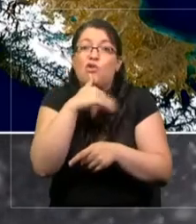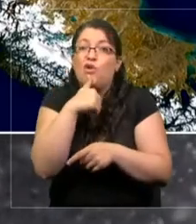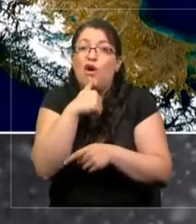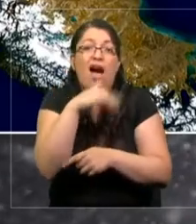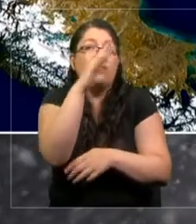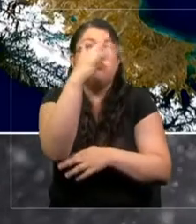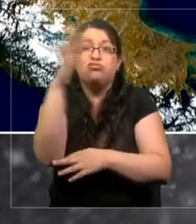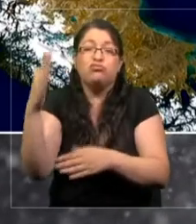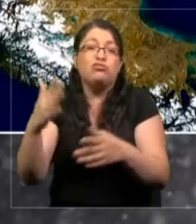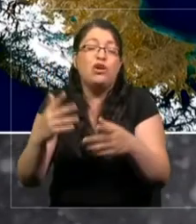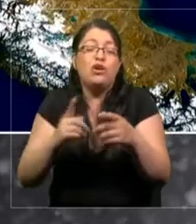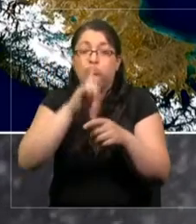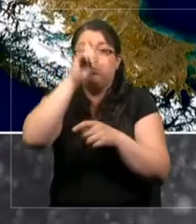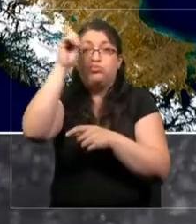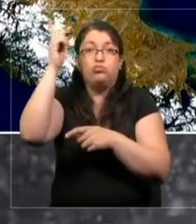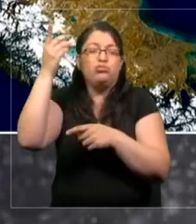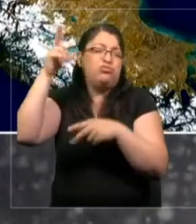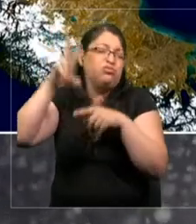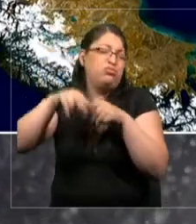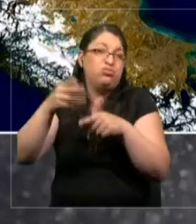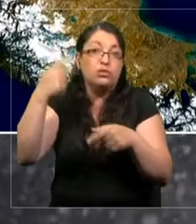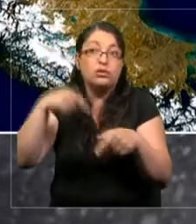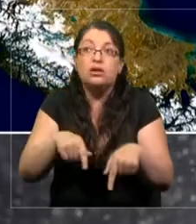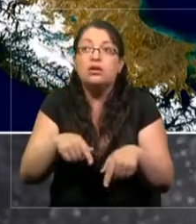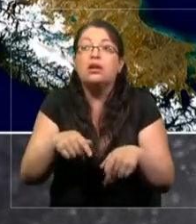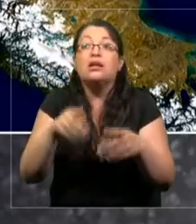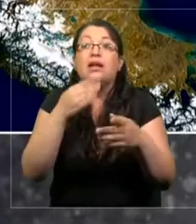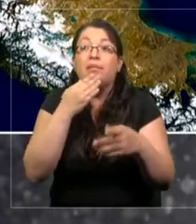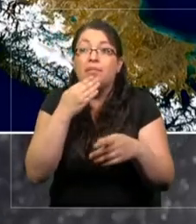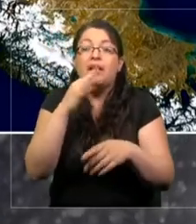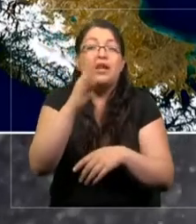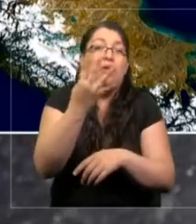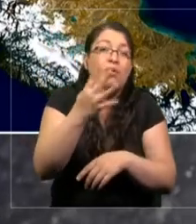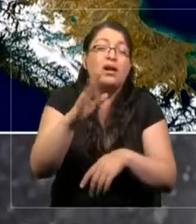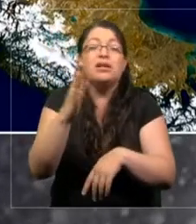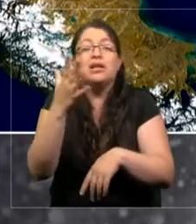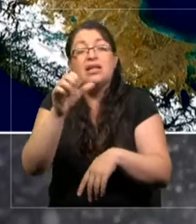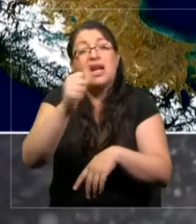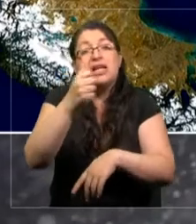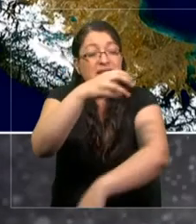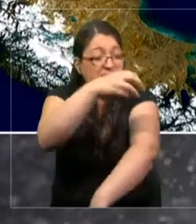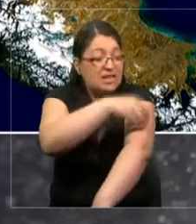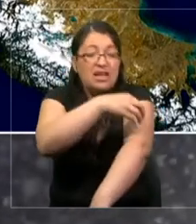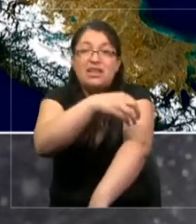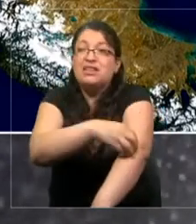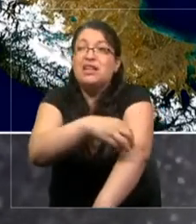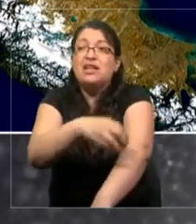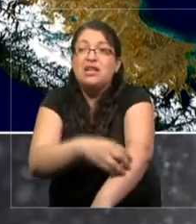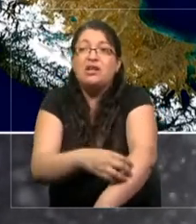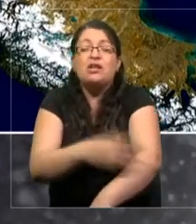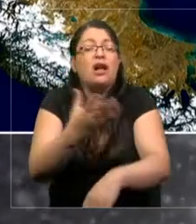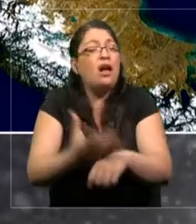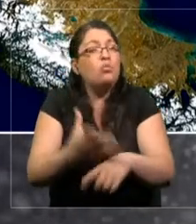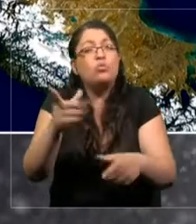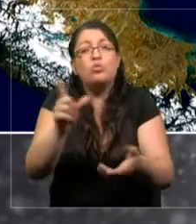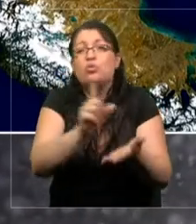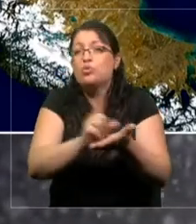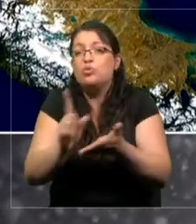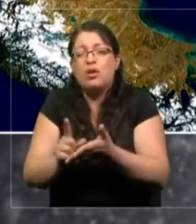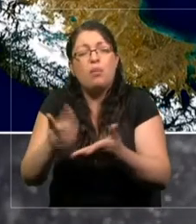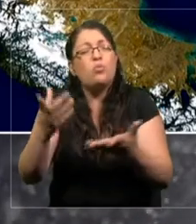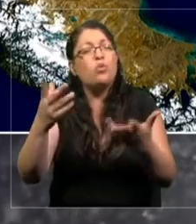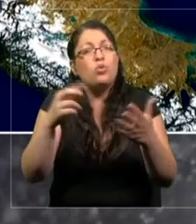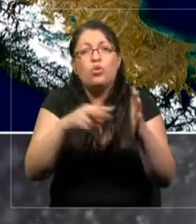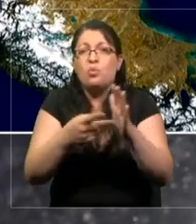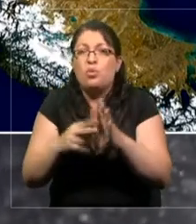nativa en la precordillera de chile la cuarta la quinta la sexta región grandes espacios por abordar tremendas